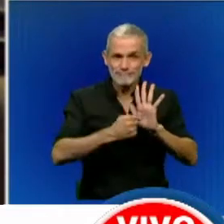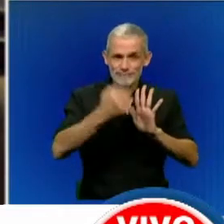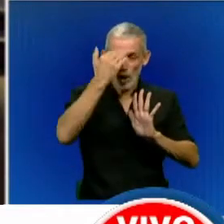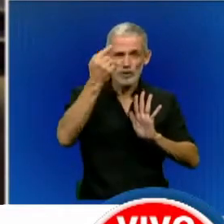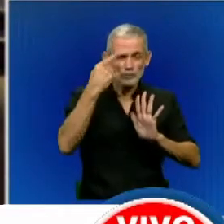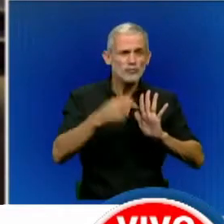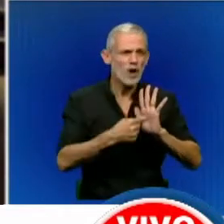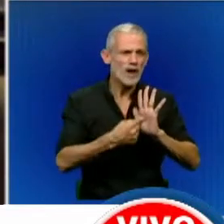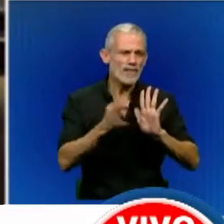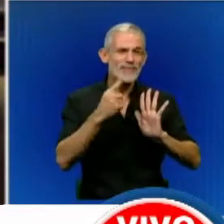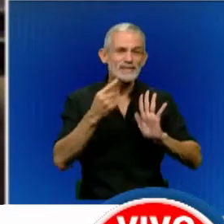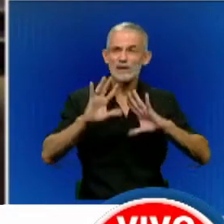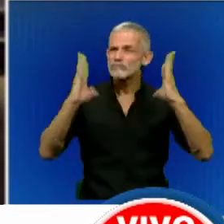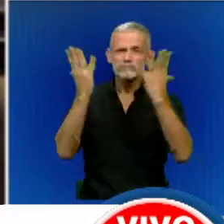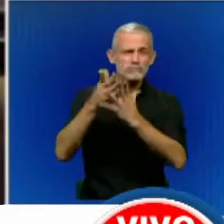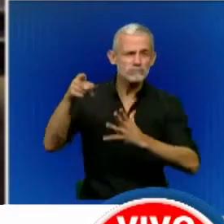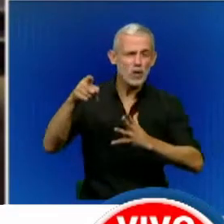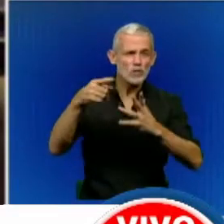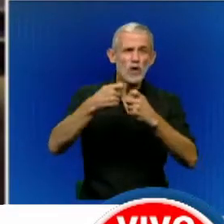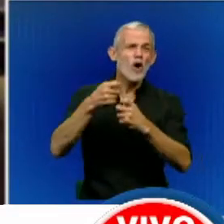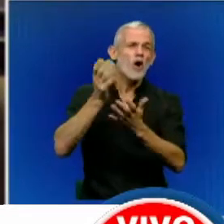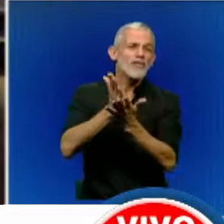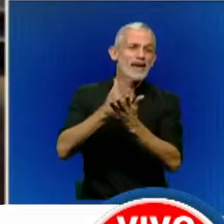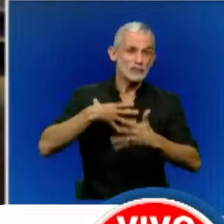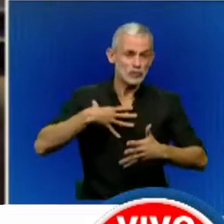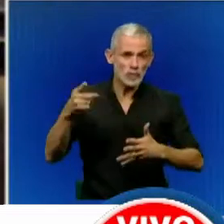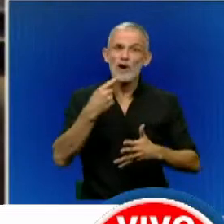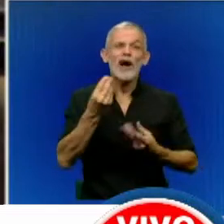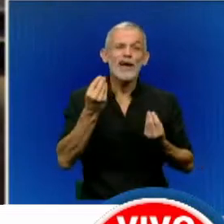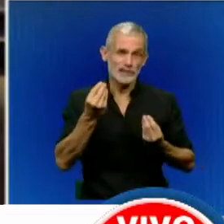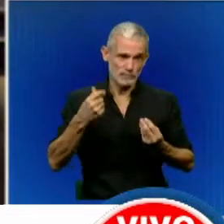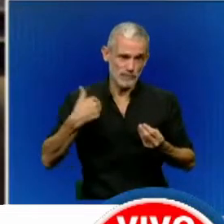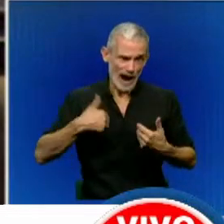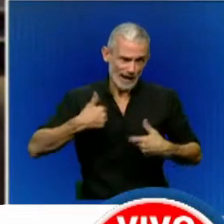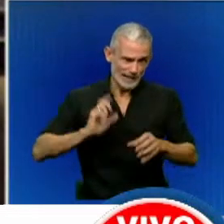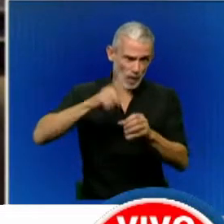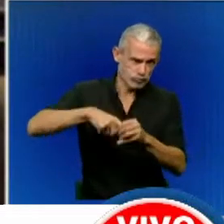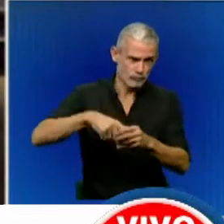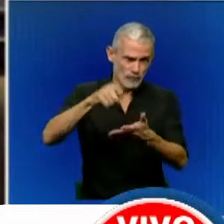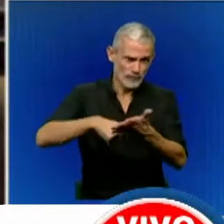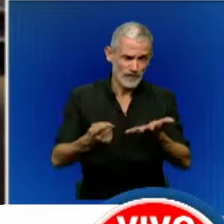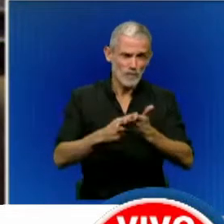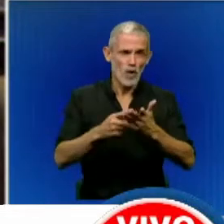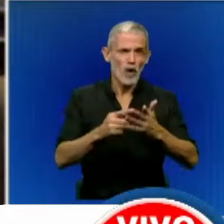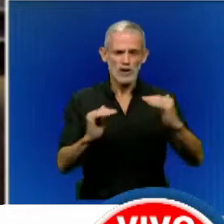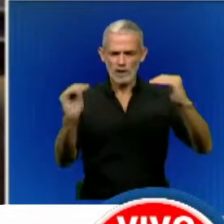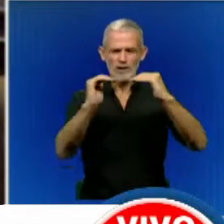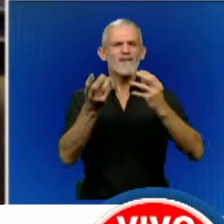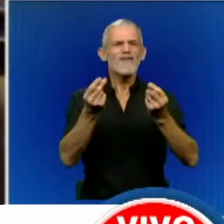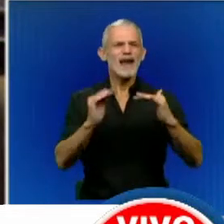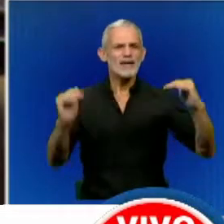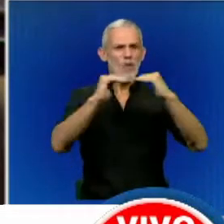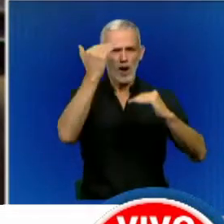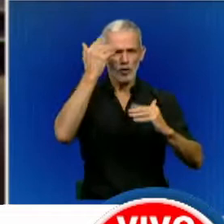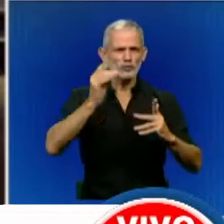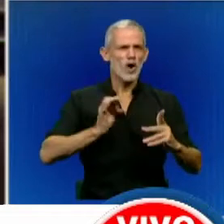los instrumentos internacionales de derechos humanos de los que la Argentina es parte y que además tienen jerarquía constitucional